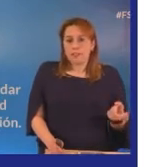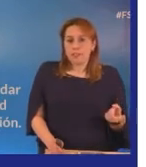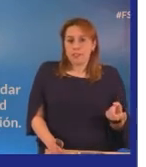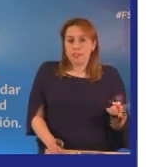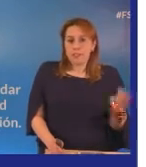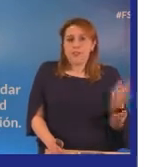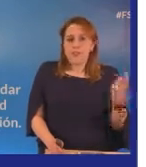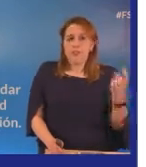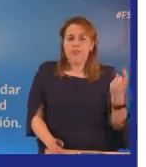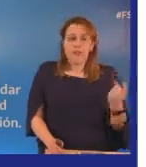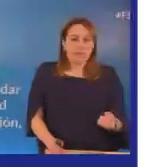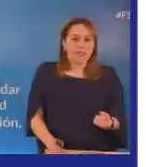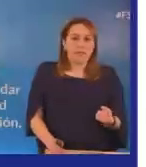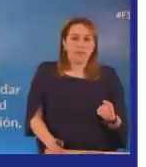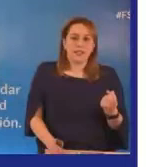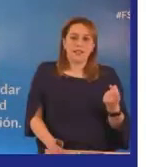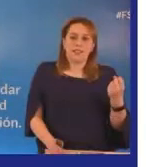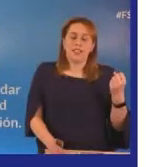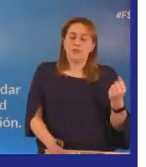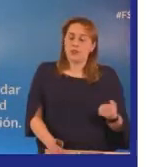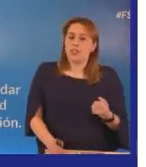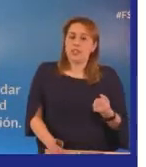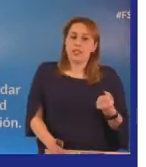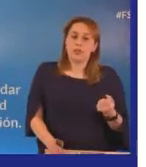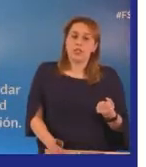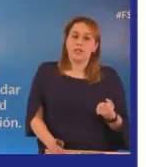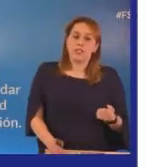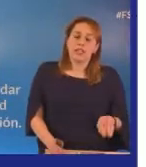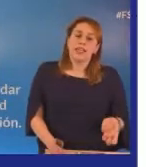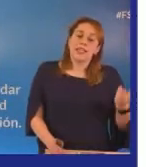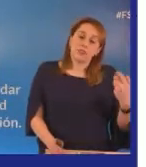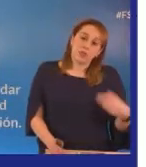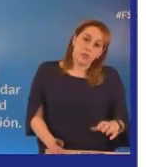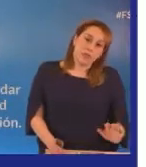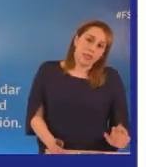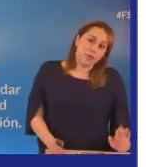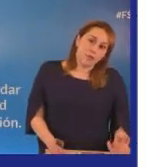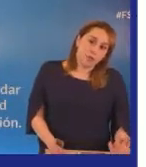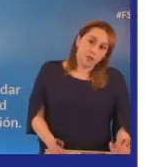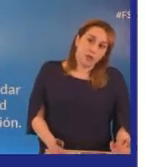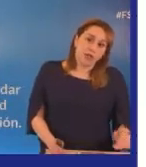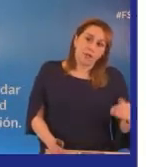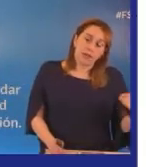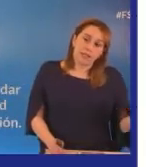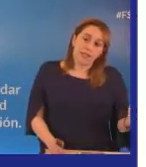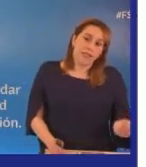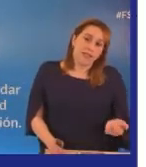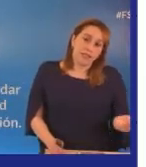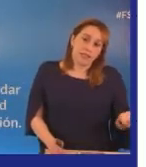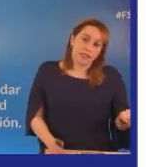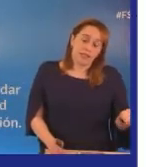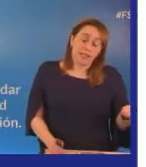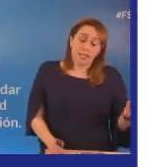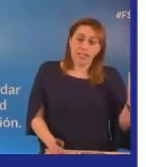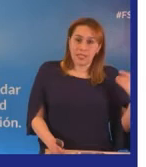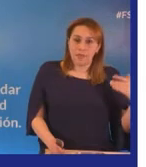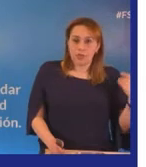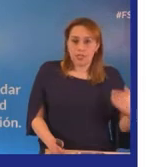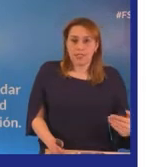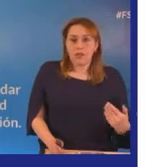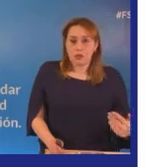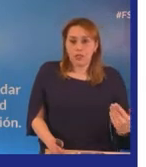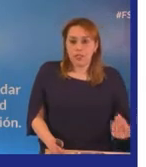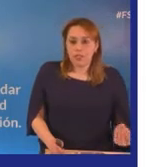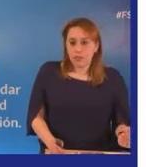de la atención. También tenemos la parte de la praxia, las funciones ejecutivas, que son temas que hemos visto en varias de las charlas que